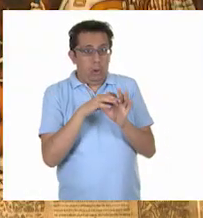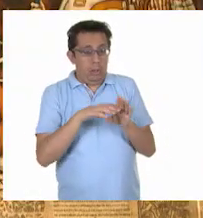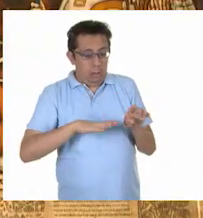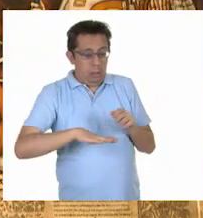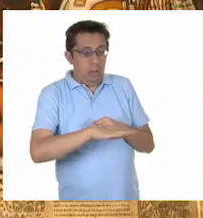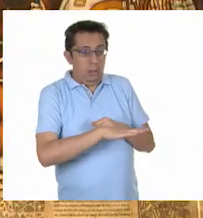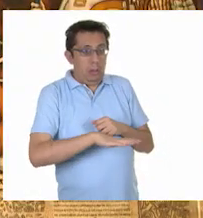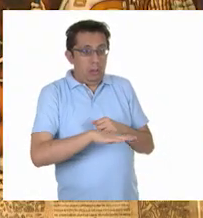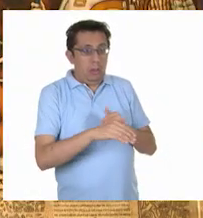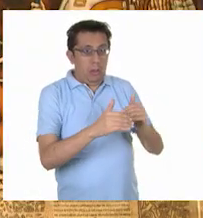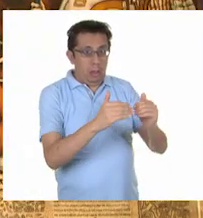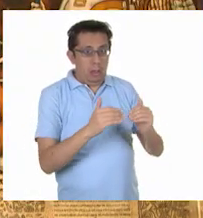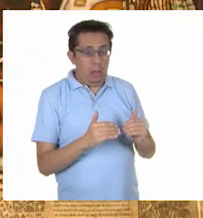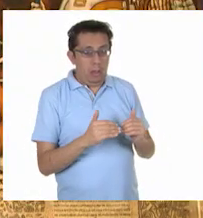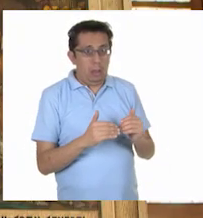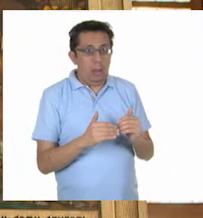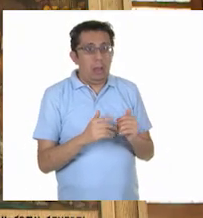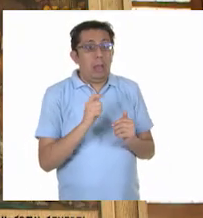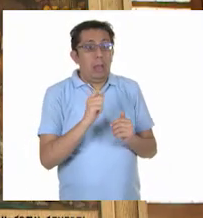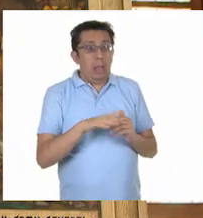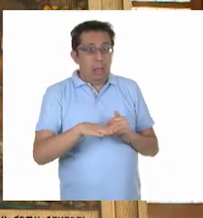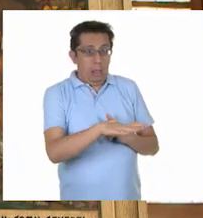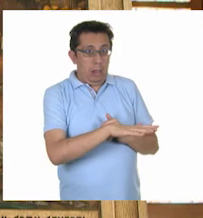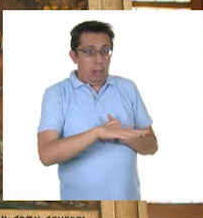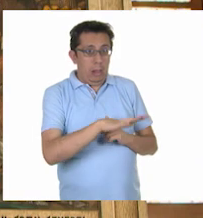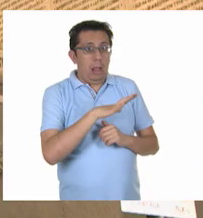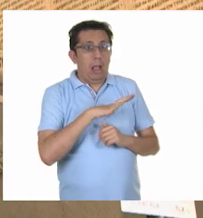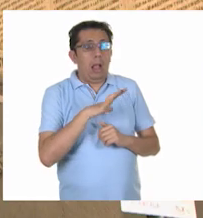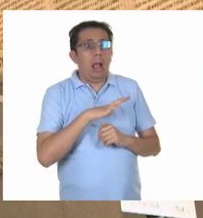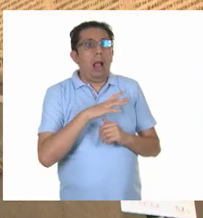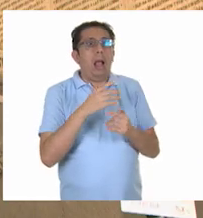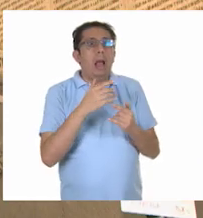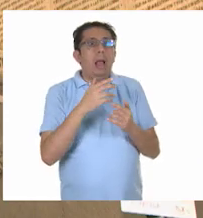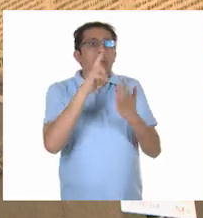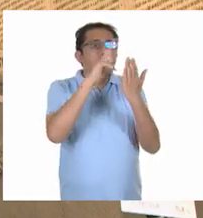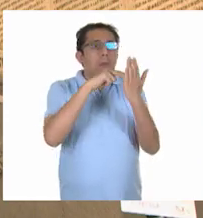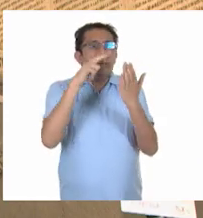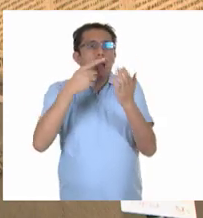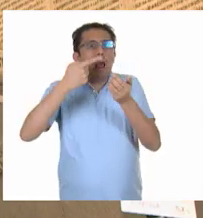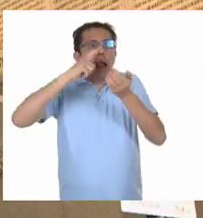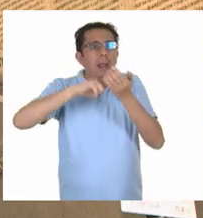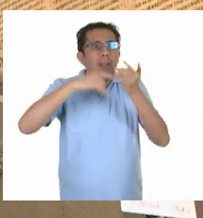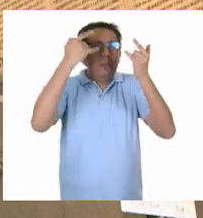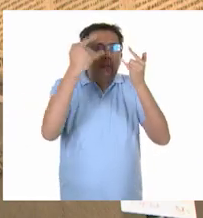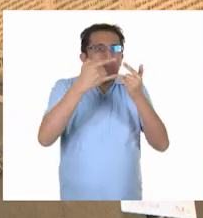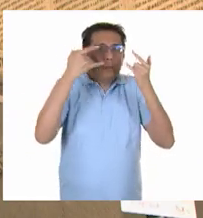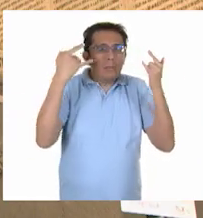baja es que la planta baja está pintado como una narración